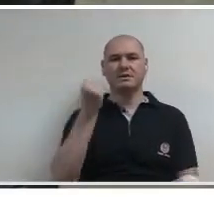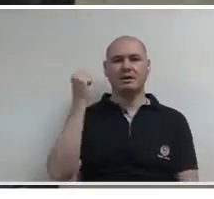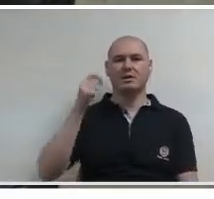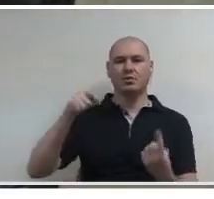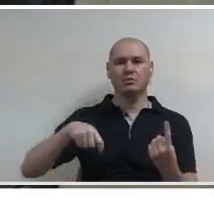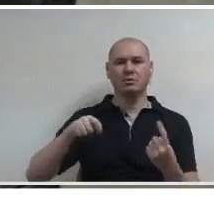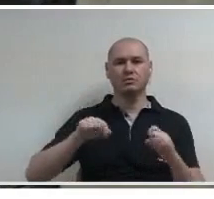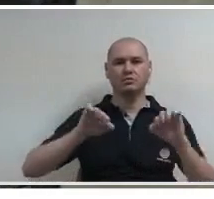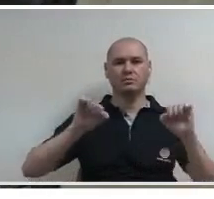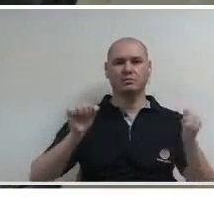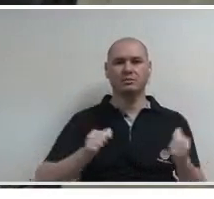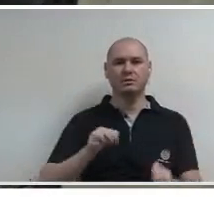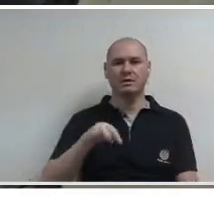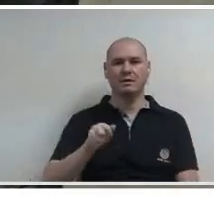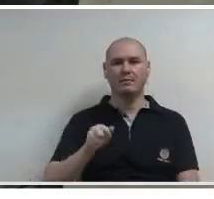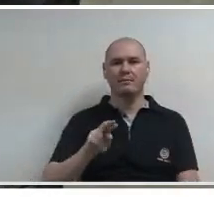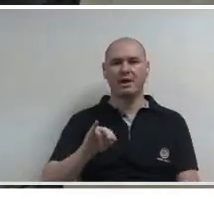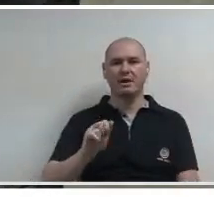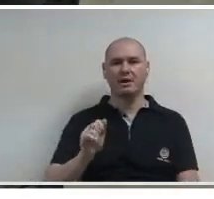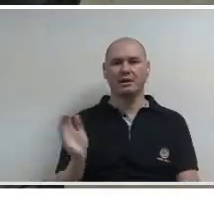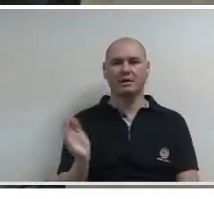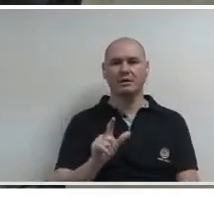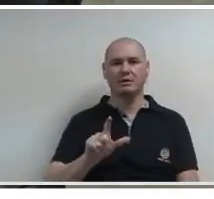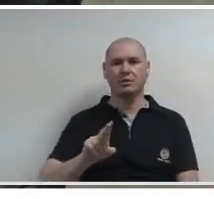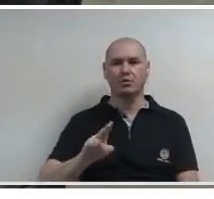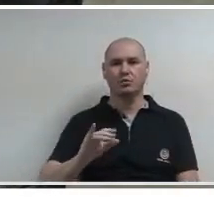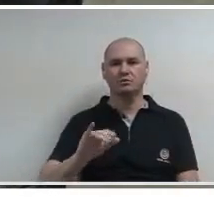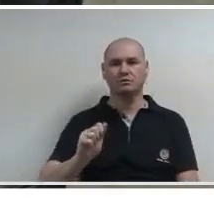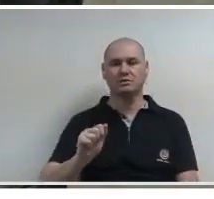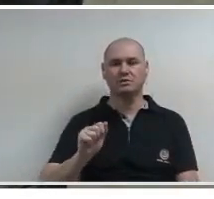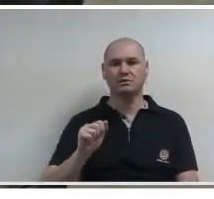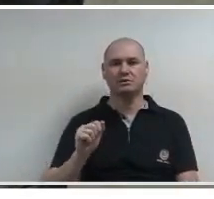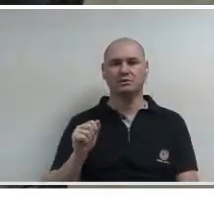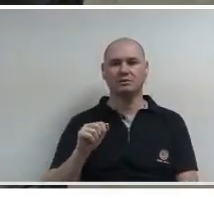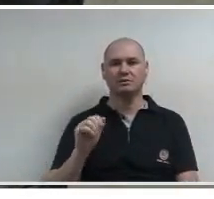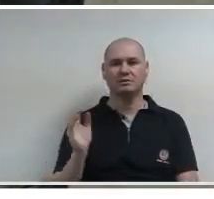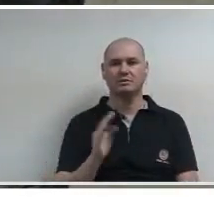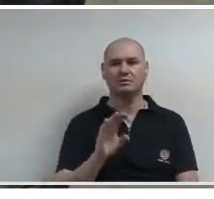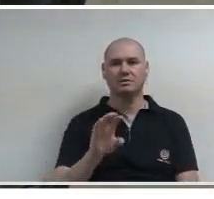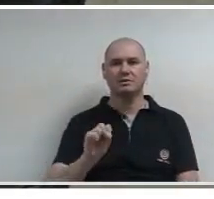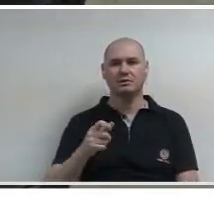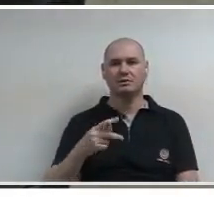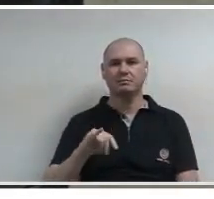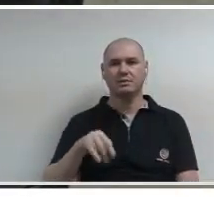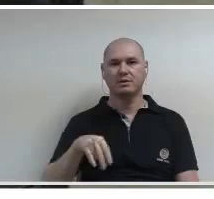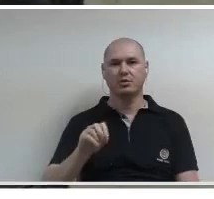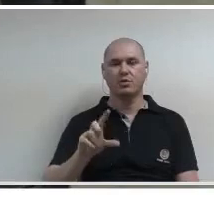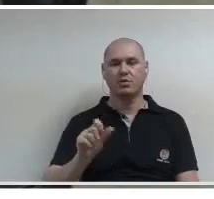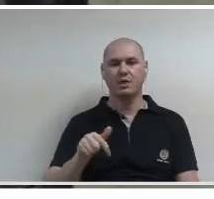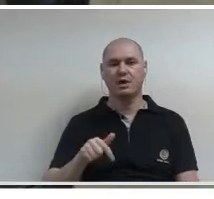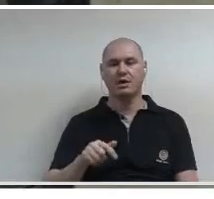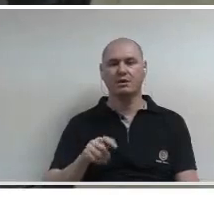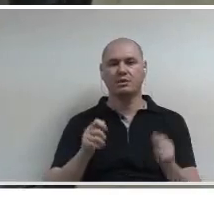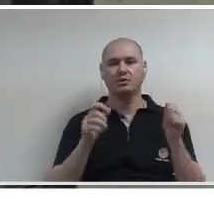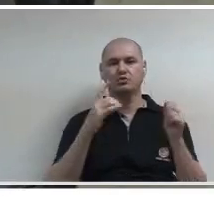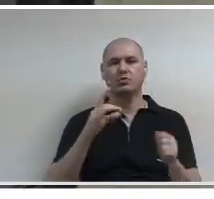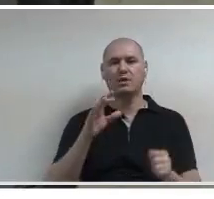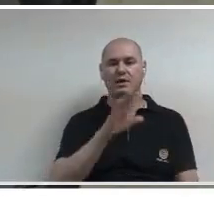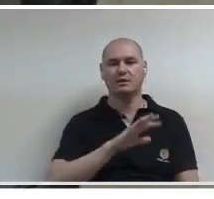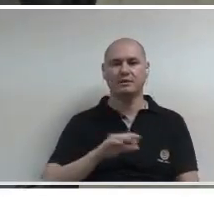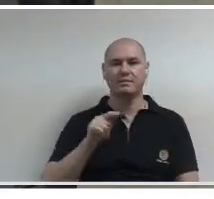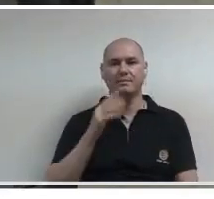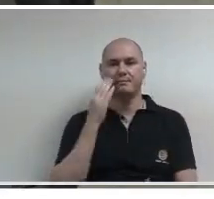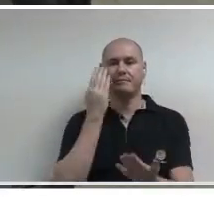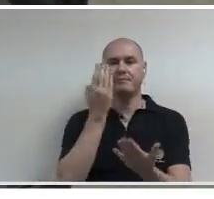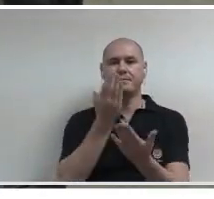Guava. Habéis magistrada y suspendida que María Lucía Espínola, juez penal de garantía Alto